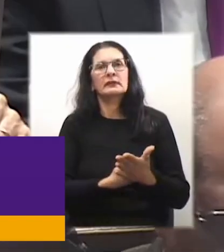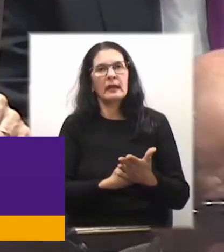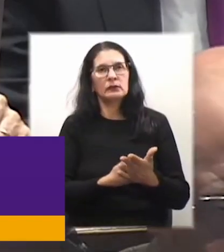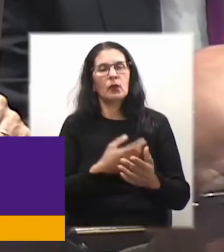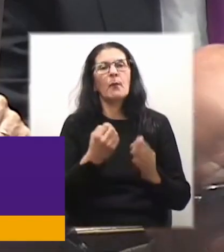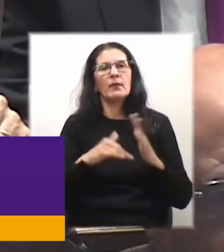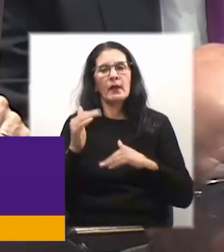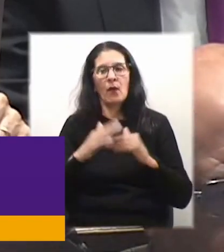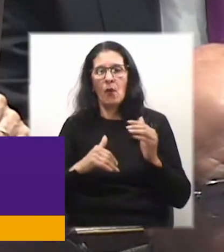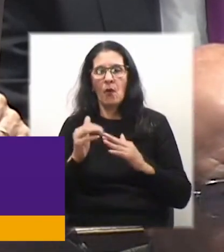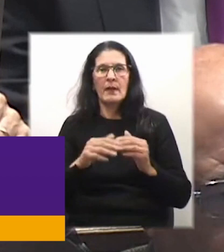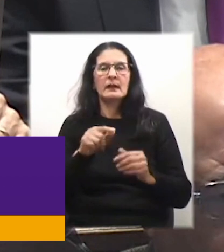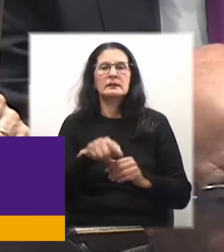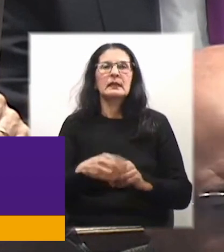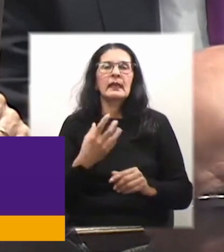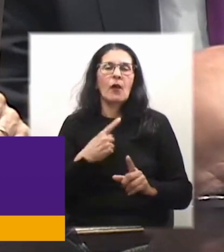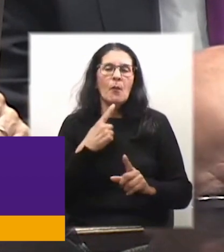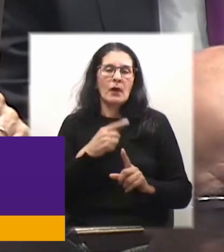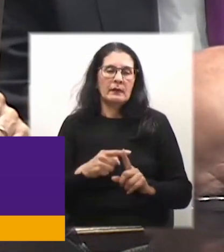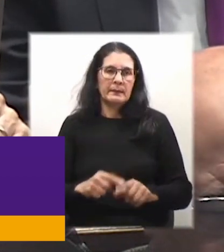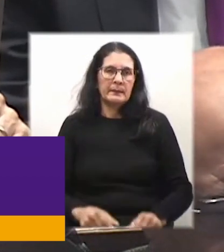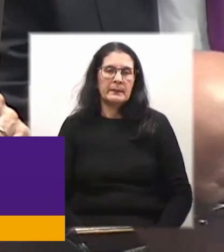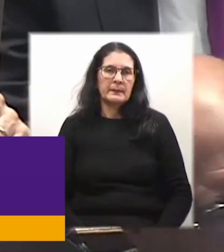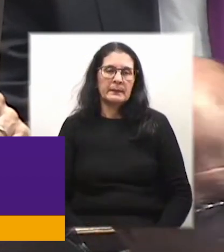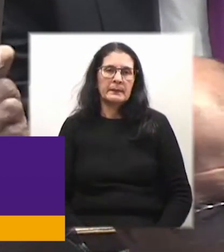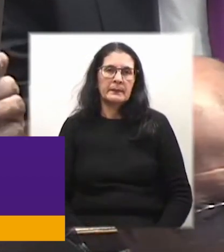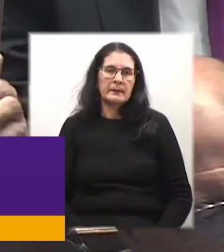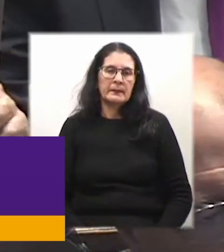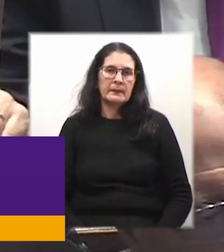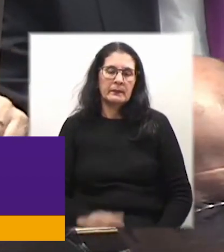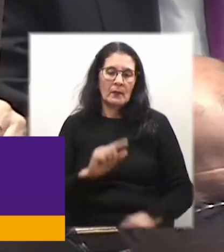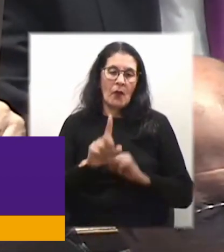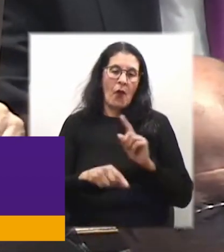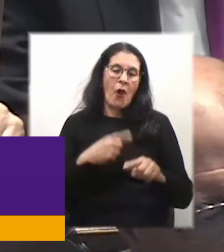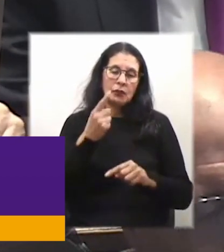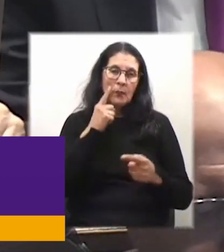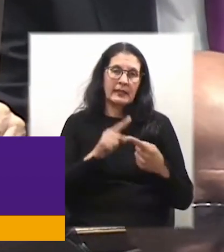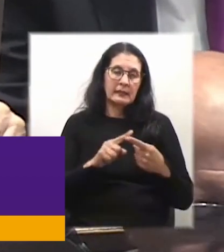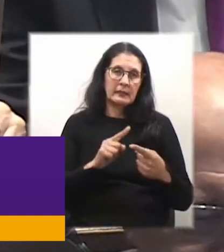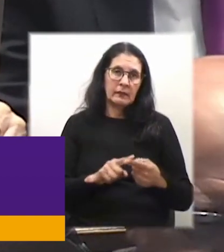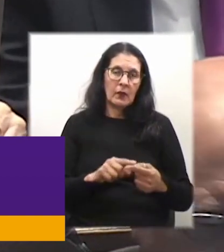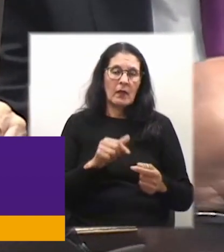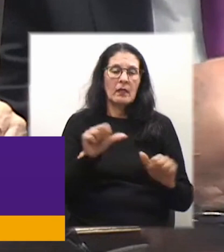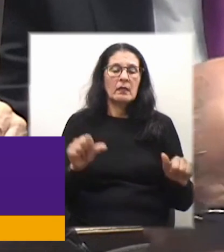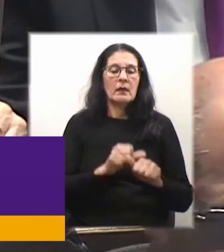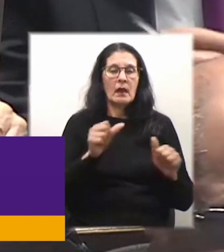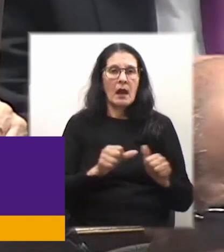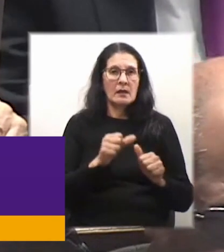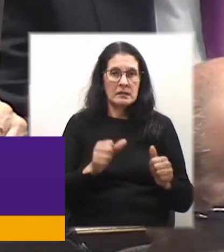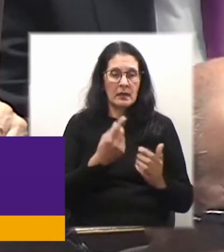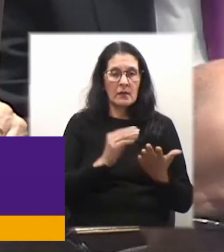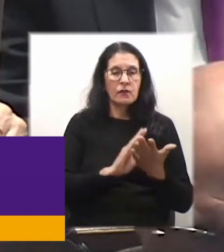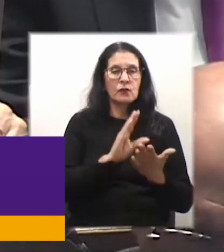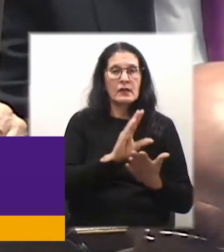para Montevideo y su área metropolitana, que está avanzando el proceso. El Parlamento tiene todo el derecho